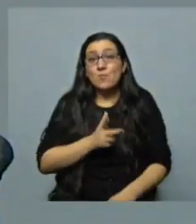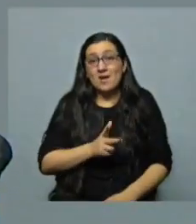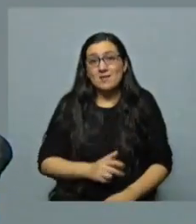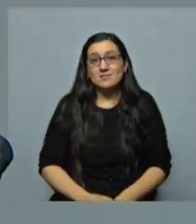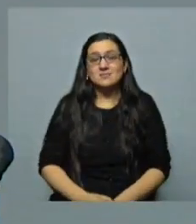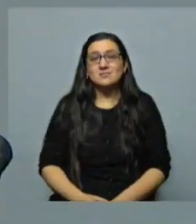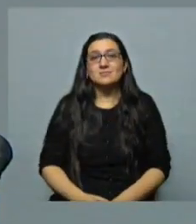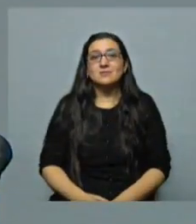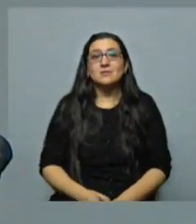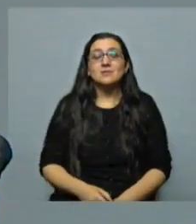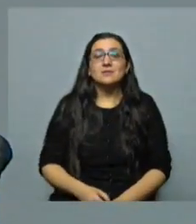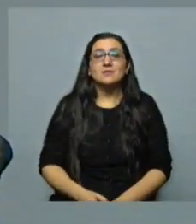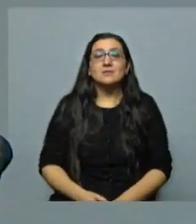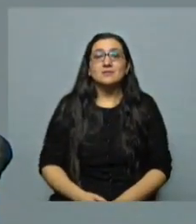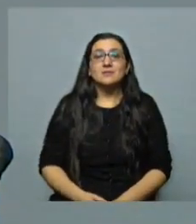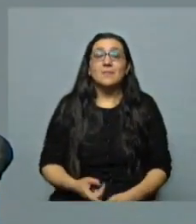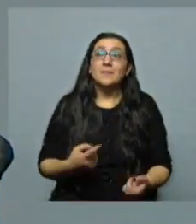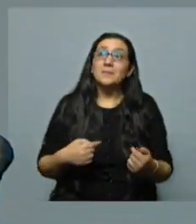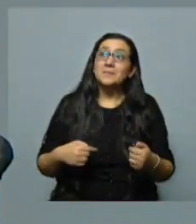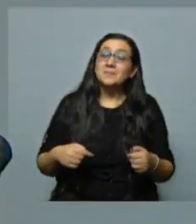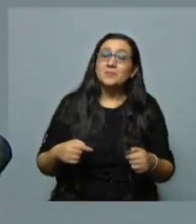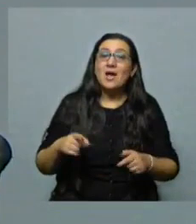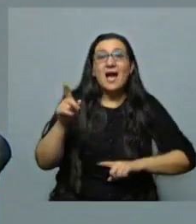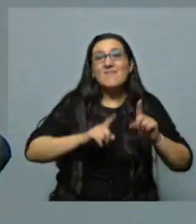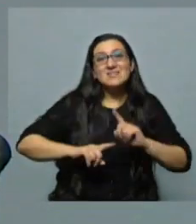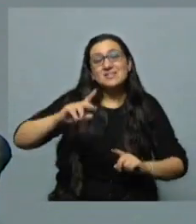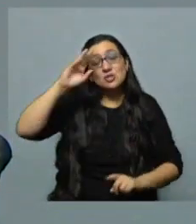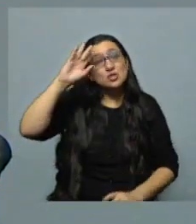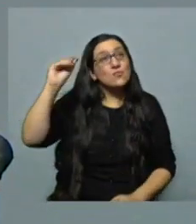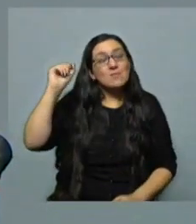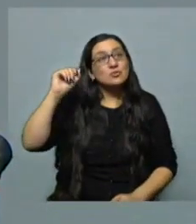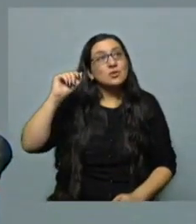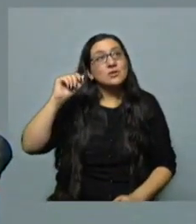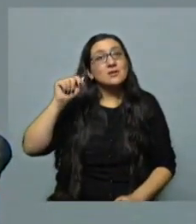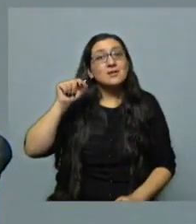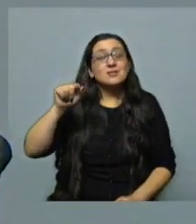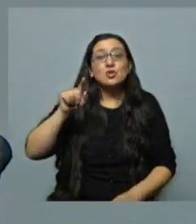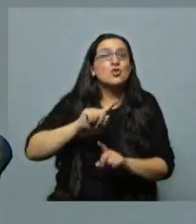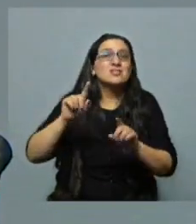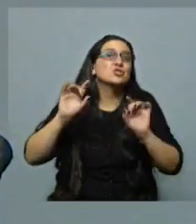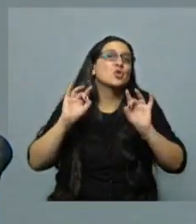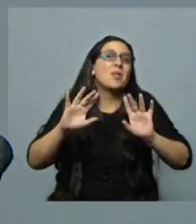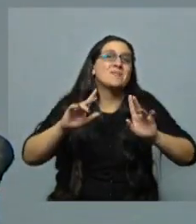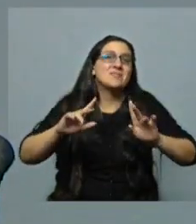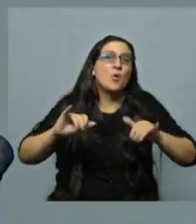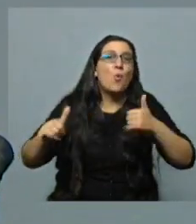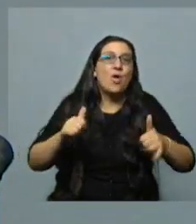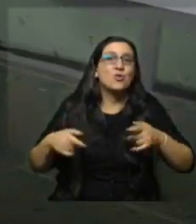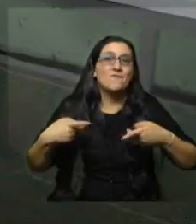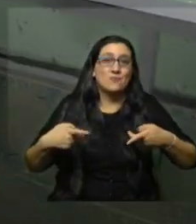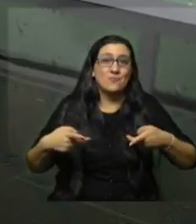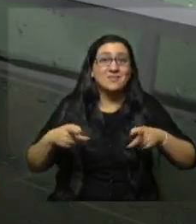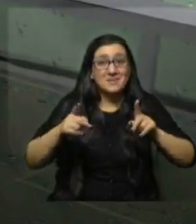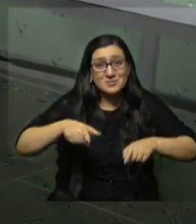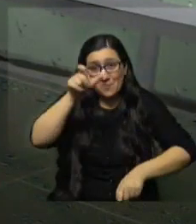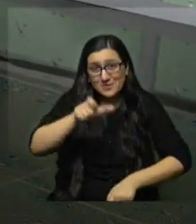con las que hemos llorado también tristezas, pero que a veces nos olvidamos que tienen una vida por detrás. Sí, son personas que están